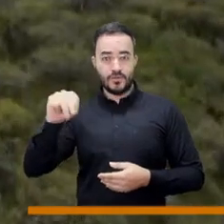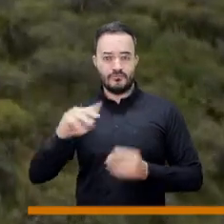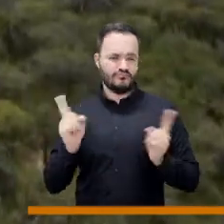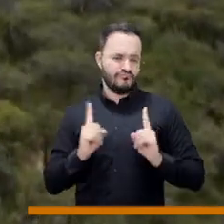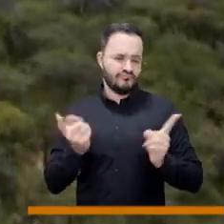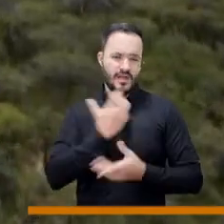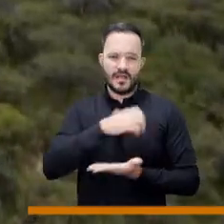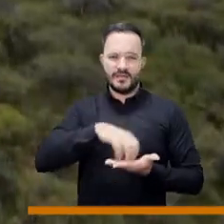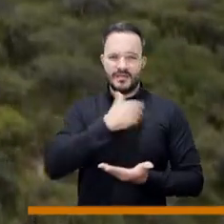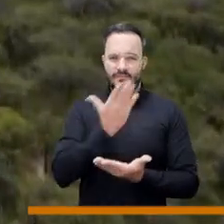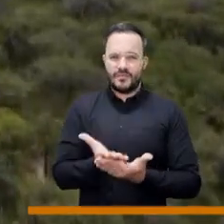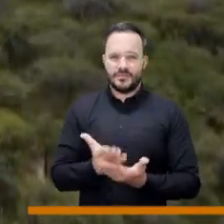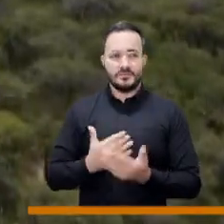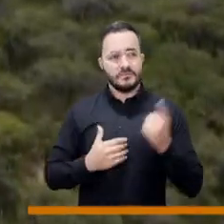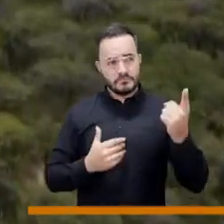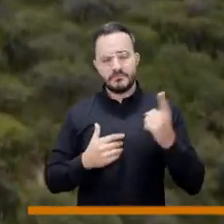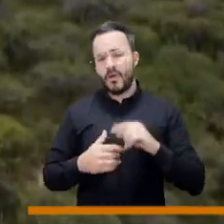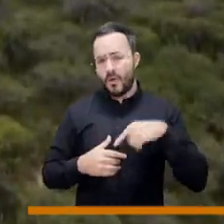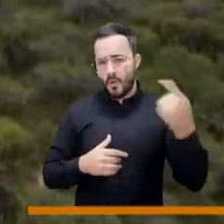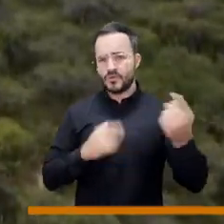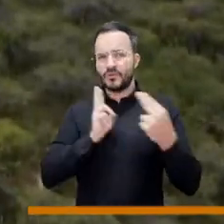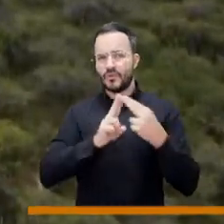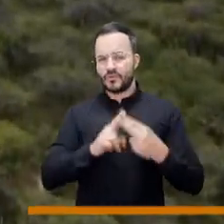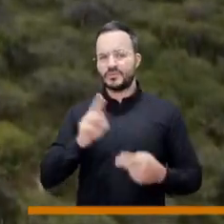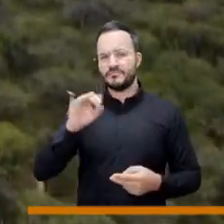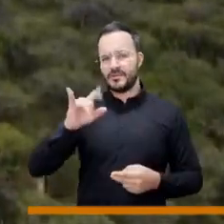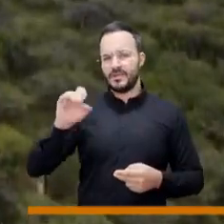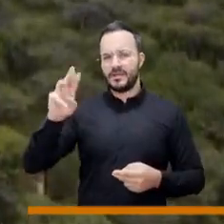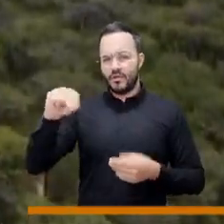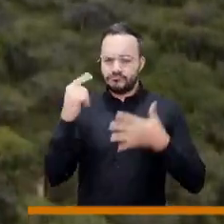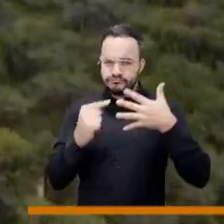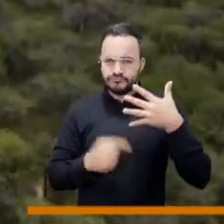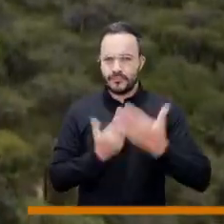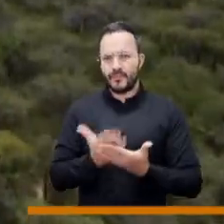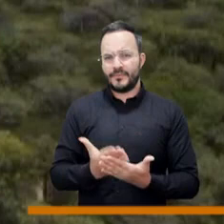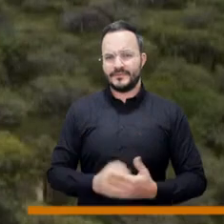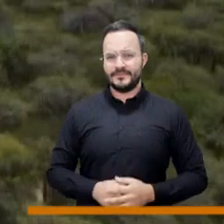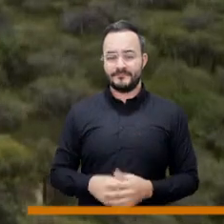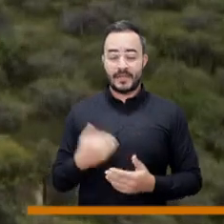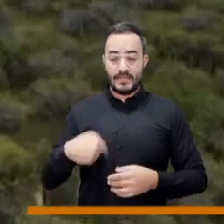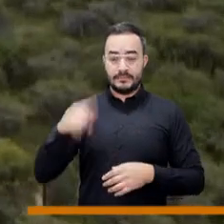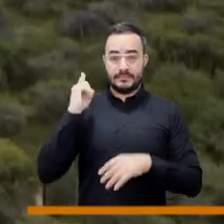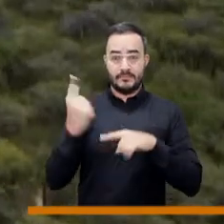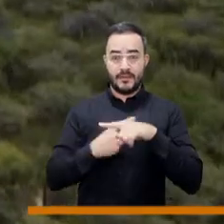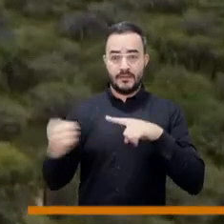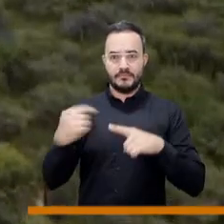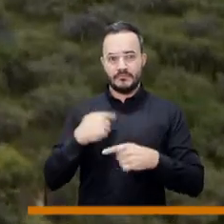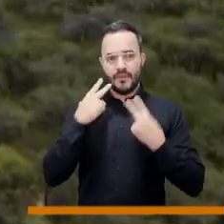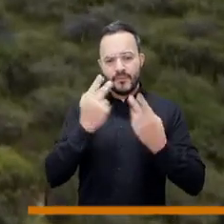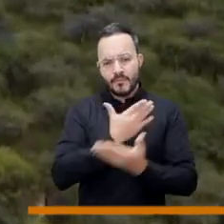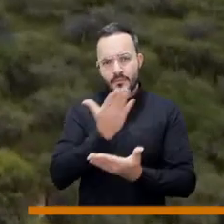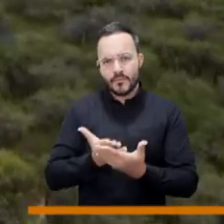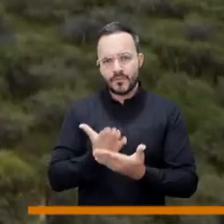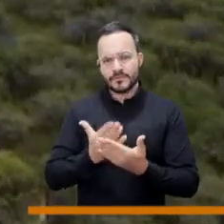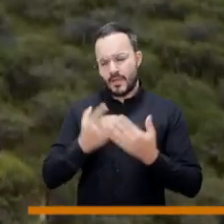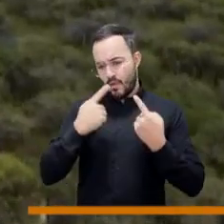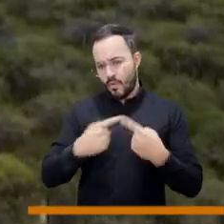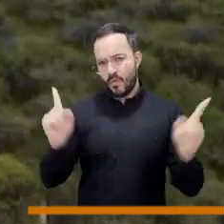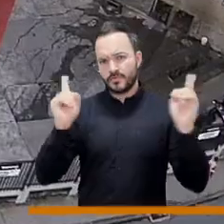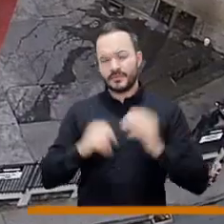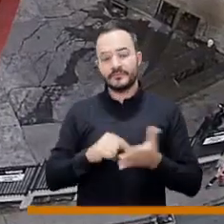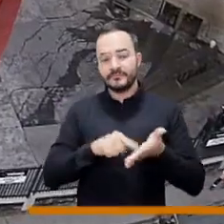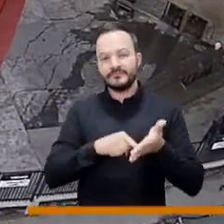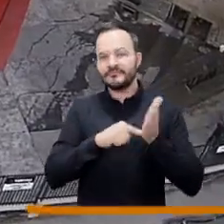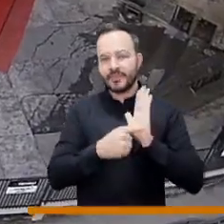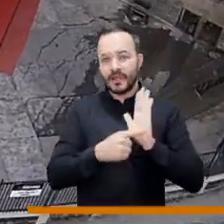proyecto de acuerdo, sino una propuesta presentada por la administración distrital. Millicom ha propuesto otras soluciones. Por ejemplo, Millicom propuso la semana pasada una